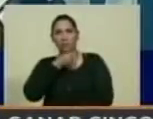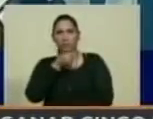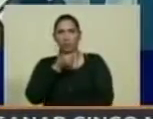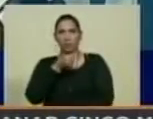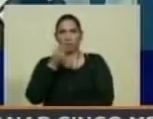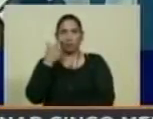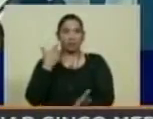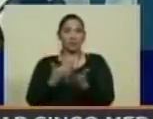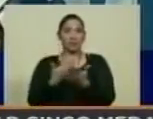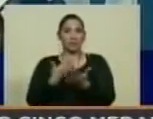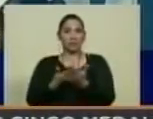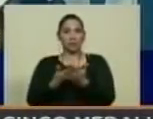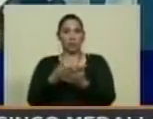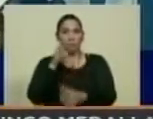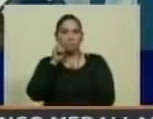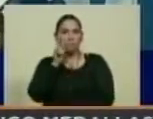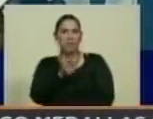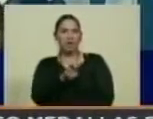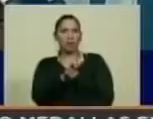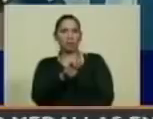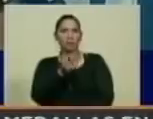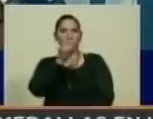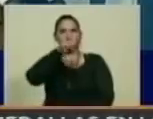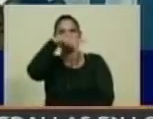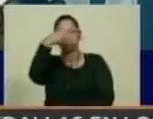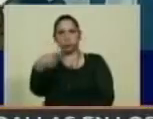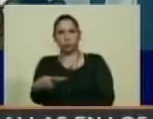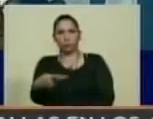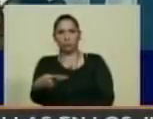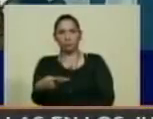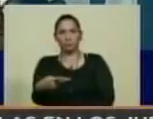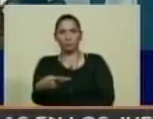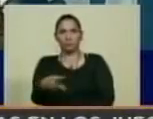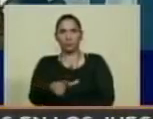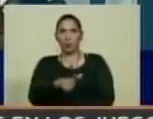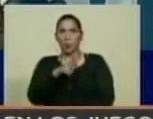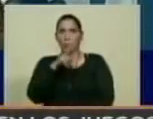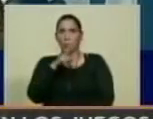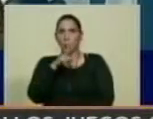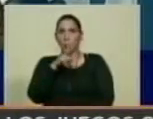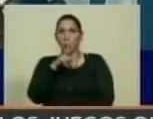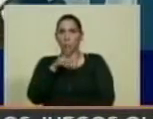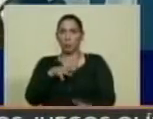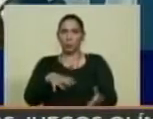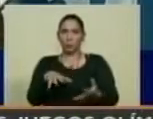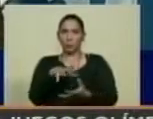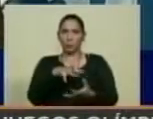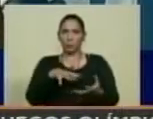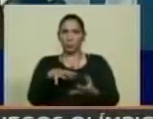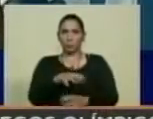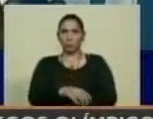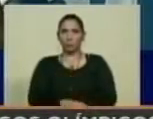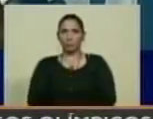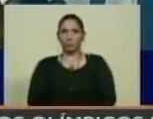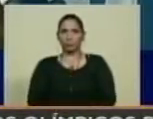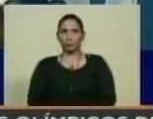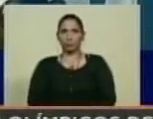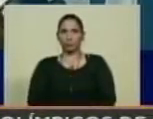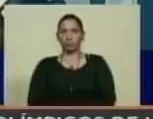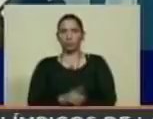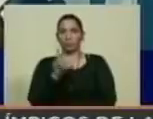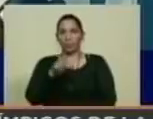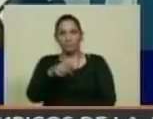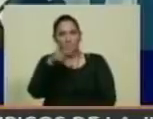testigos presenciales de este lamentable incidente. Además, se están recabando los videos